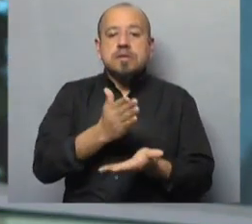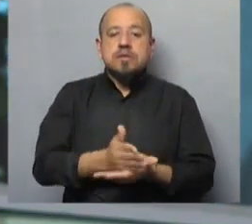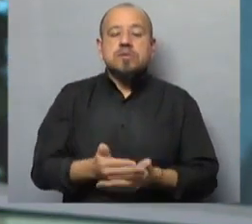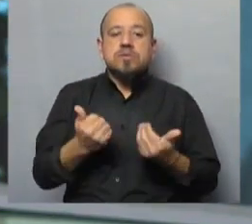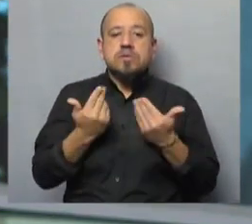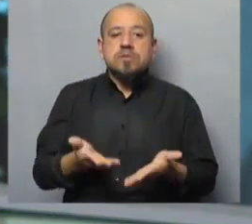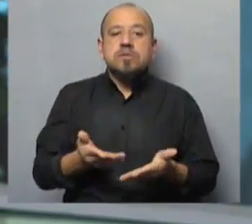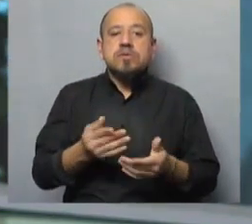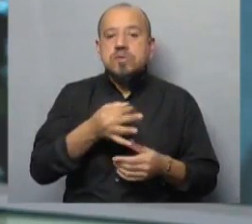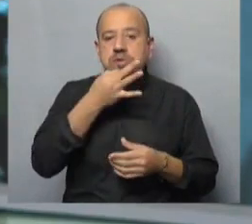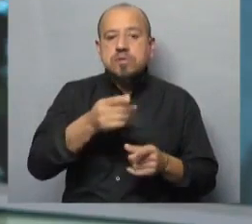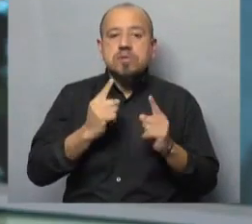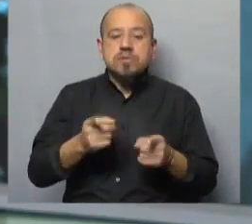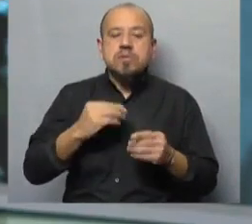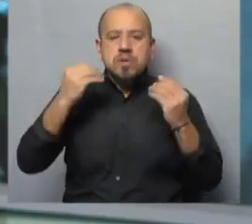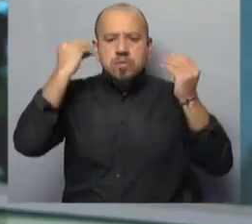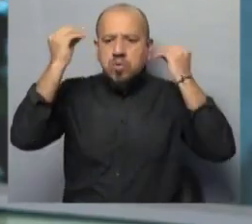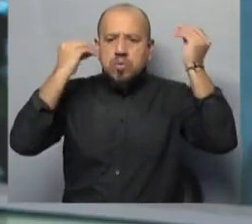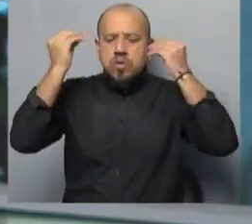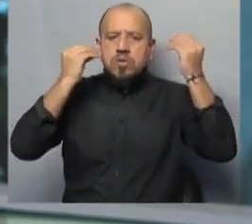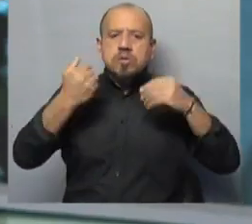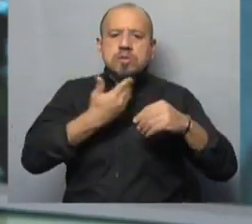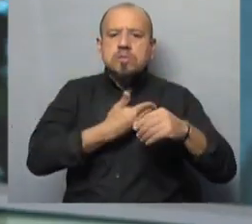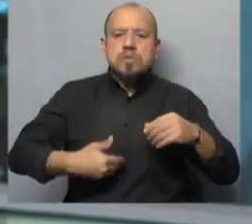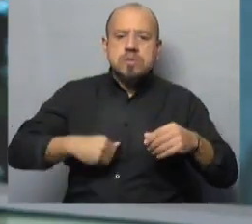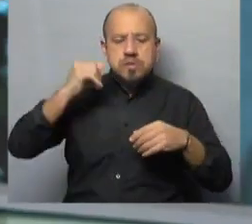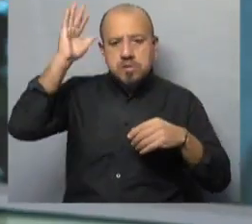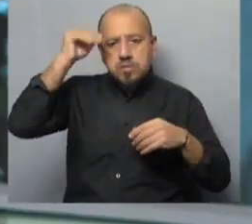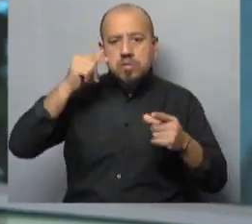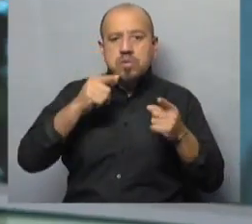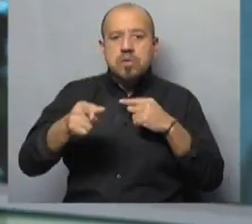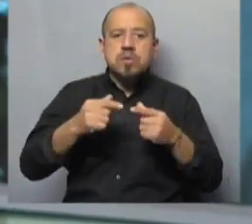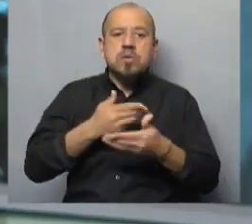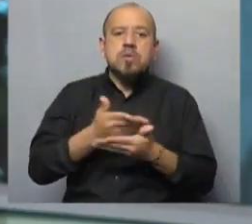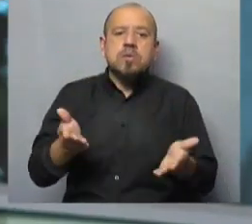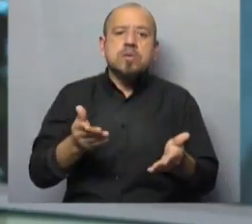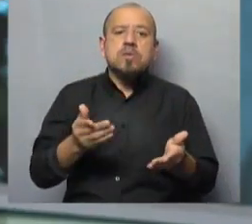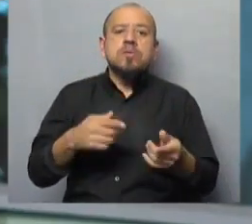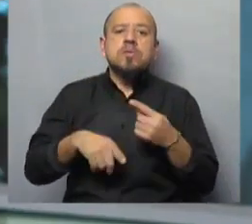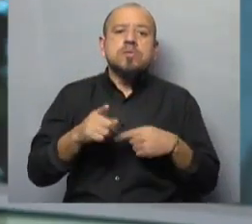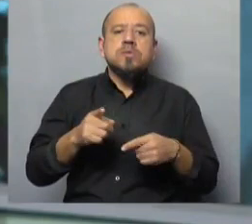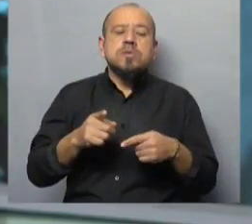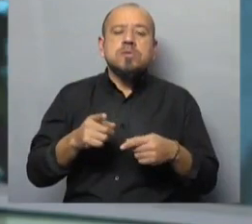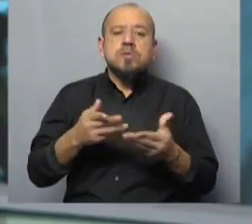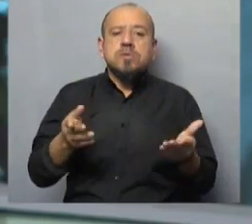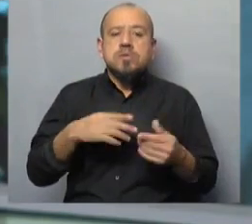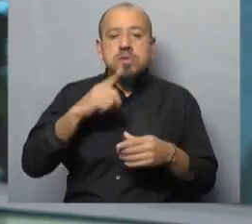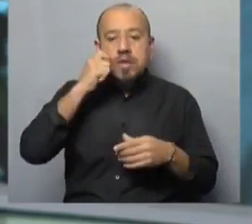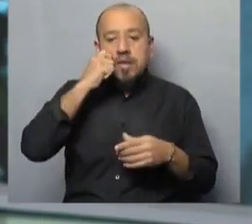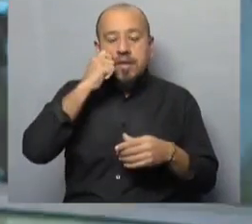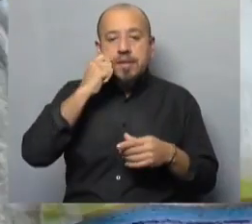dijo también que genera preocupación y que el presidente de la republica incumple su promesa electoral de no aumentar la edad de